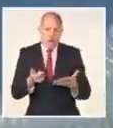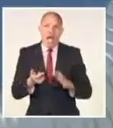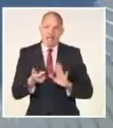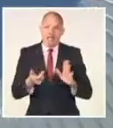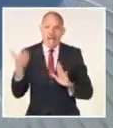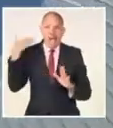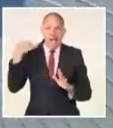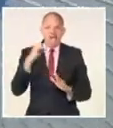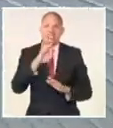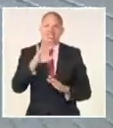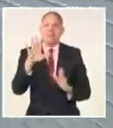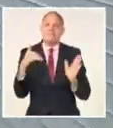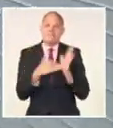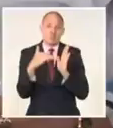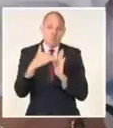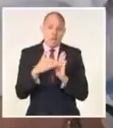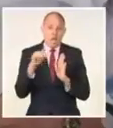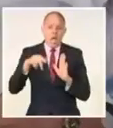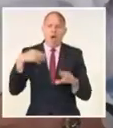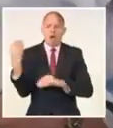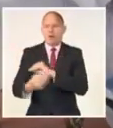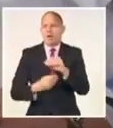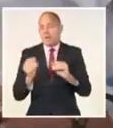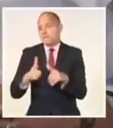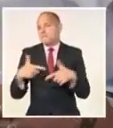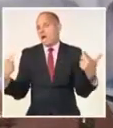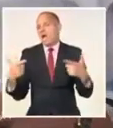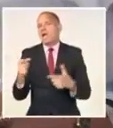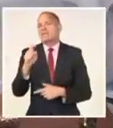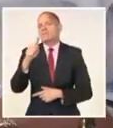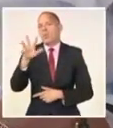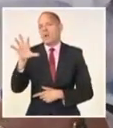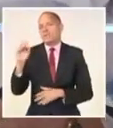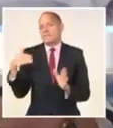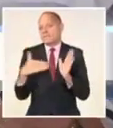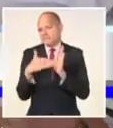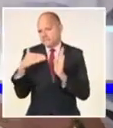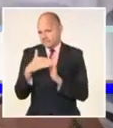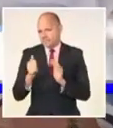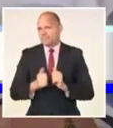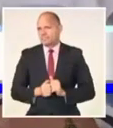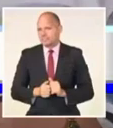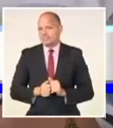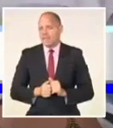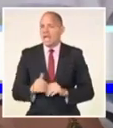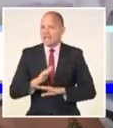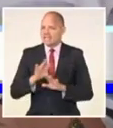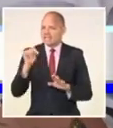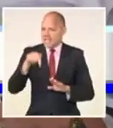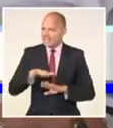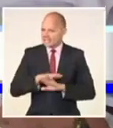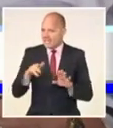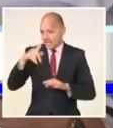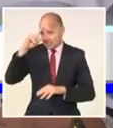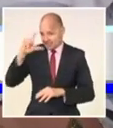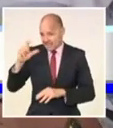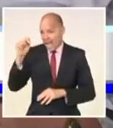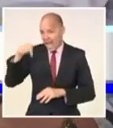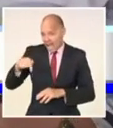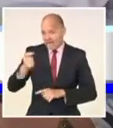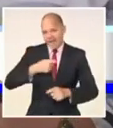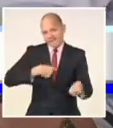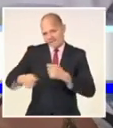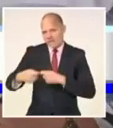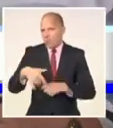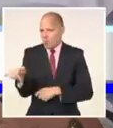La gobernación aquí en Villa Clara, junto con la industria, ha destinado un punto de venta precisamente en Input, donde esas